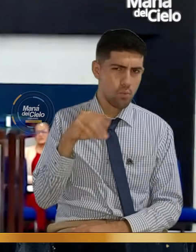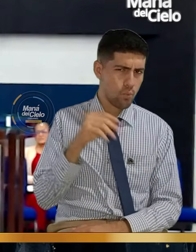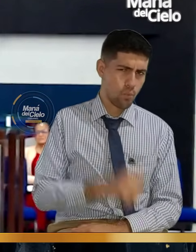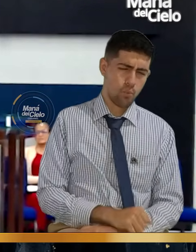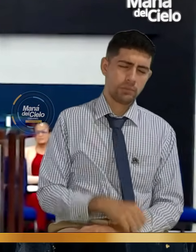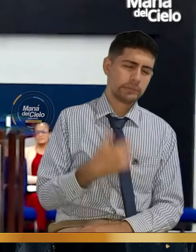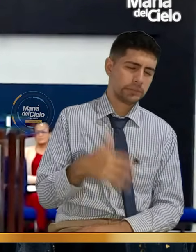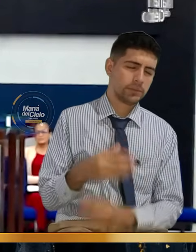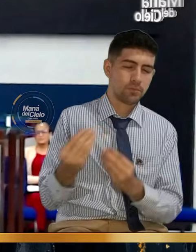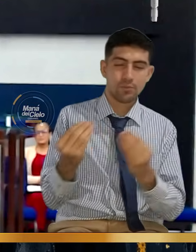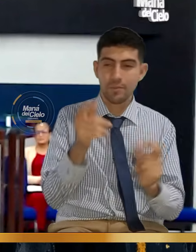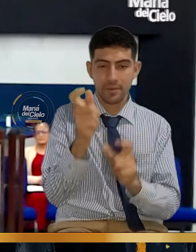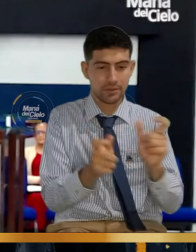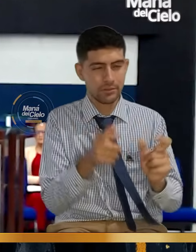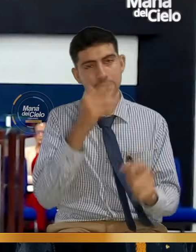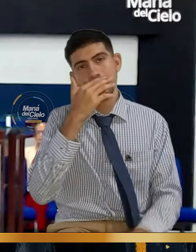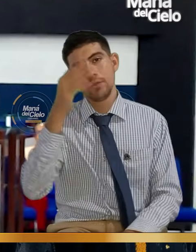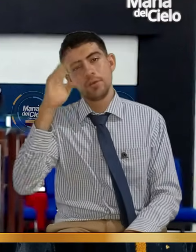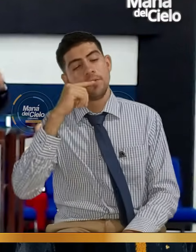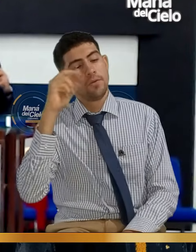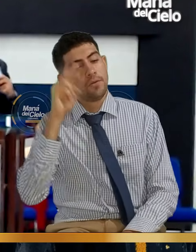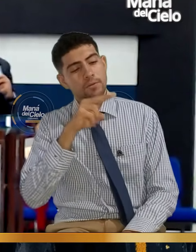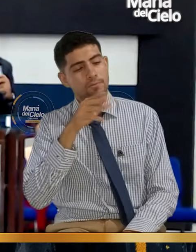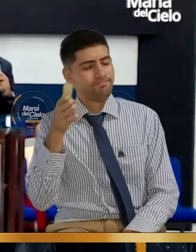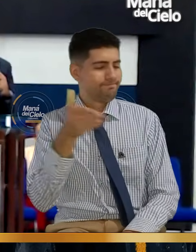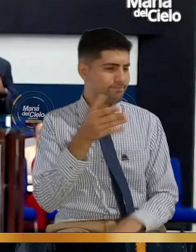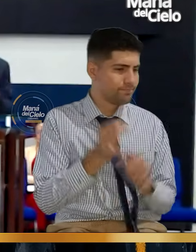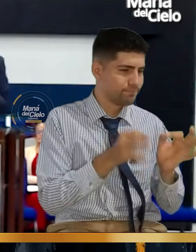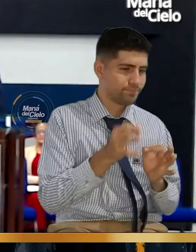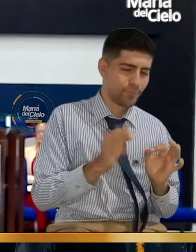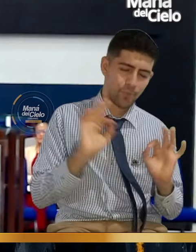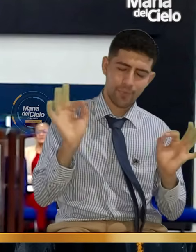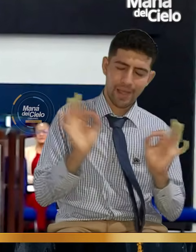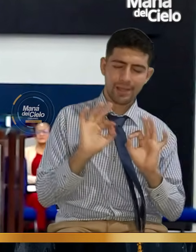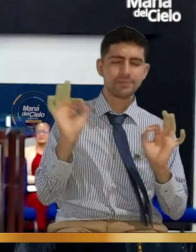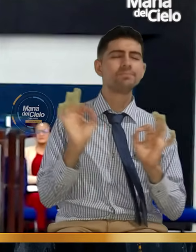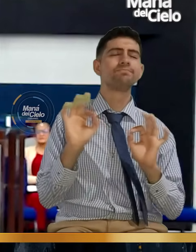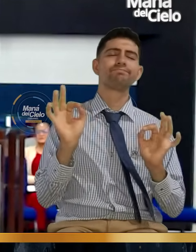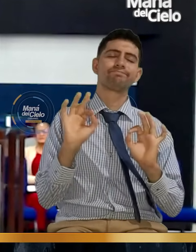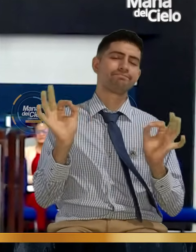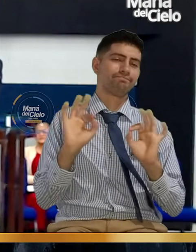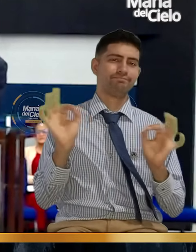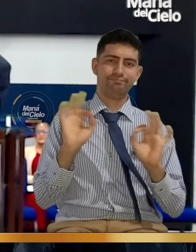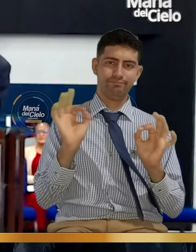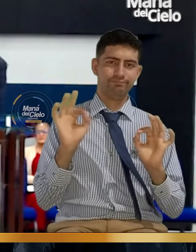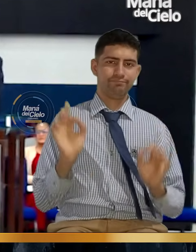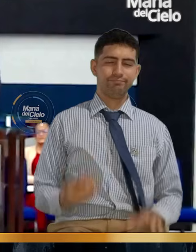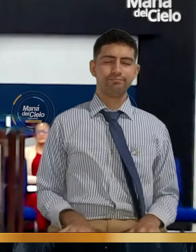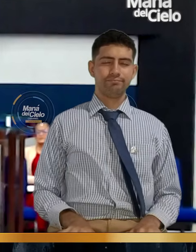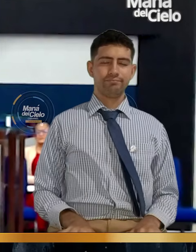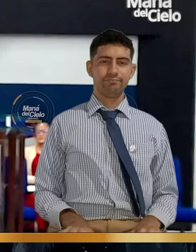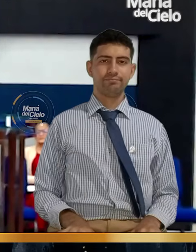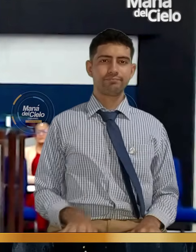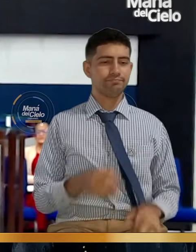pasó lo que pasó con Noé. Noé tampoco tenía méritos. Noé tampoco era más que los demás. Solo que